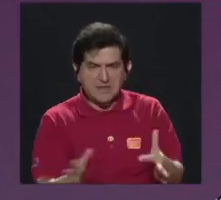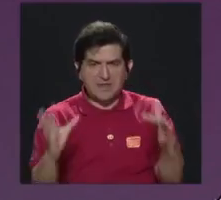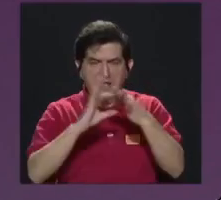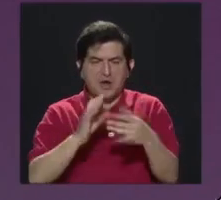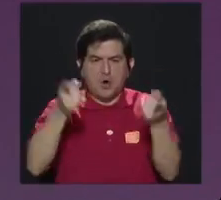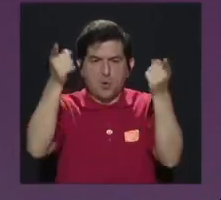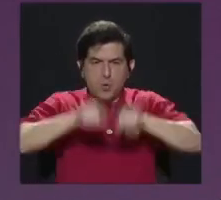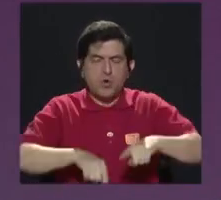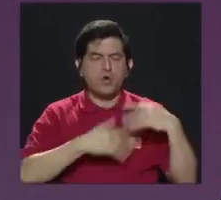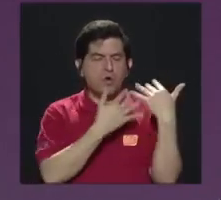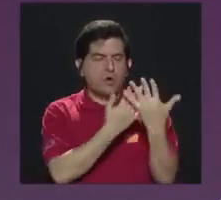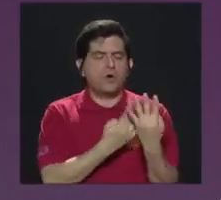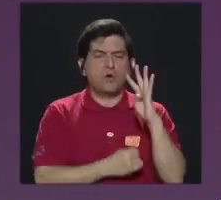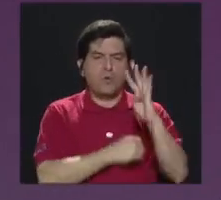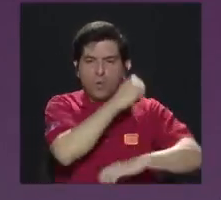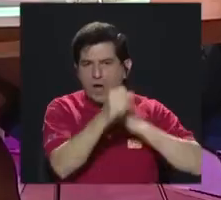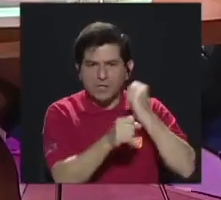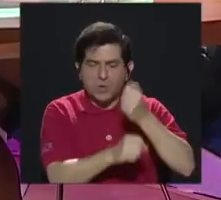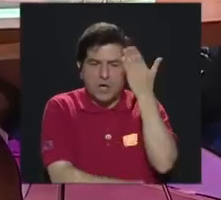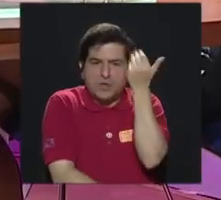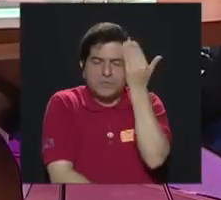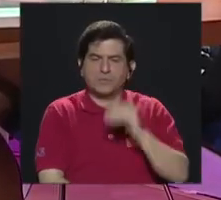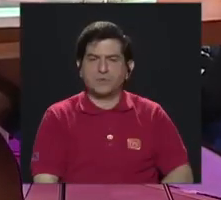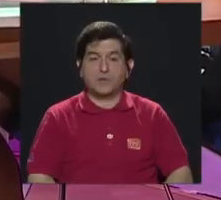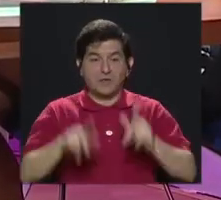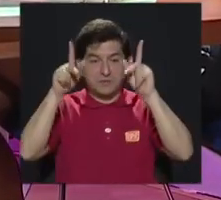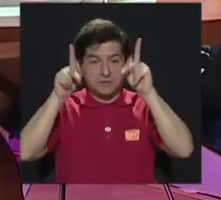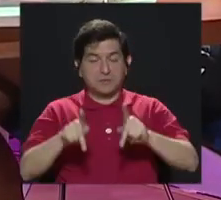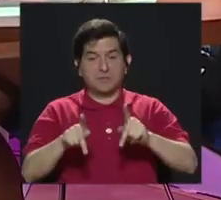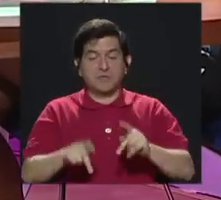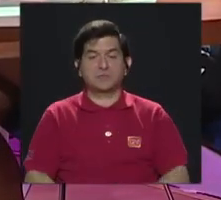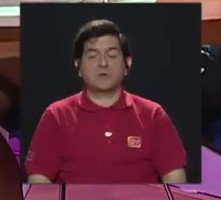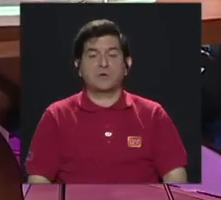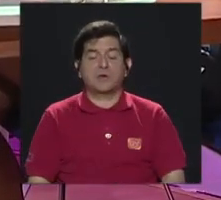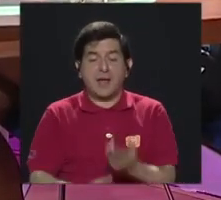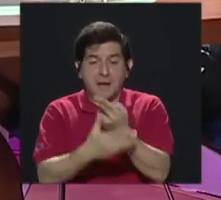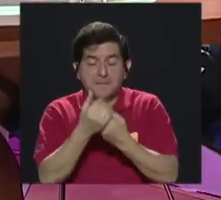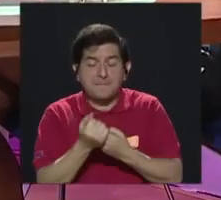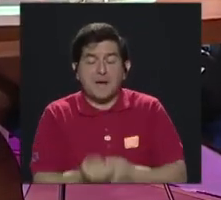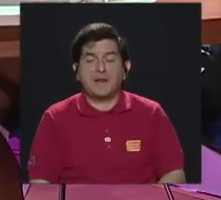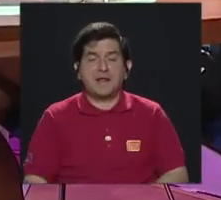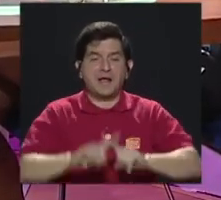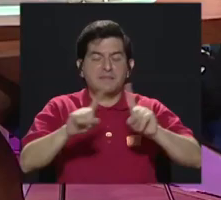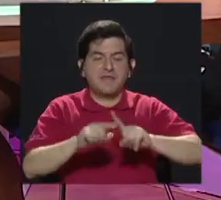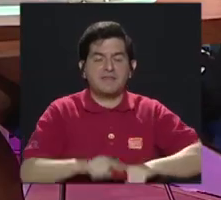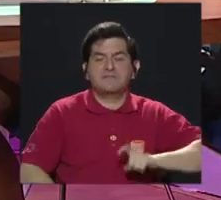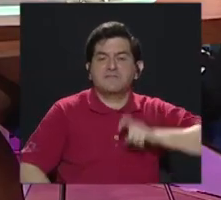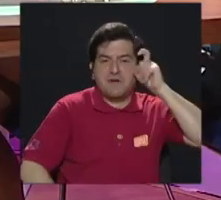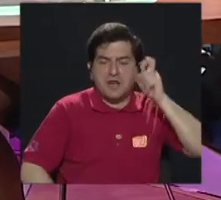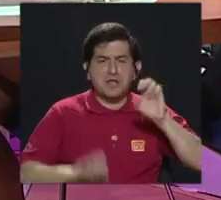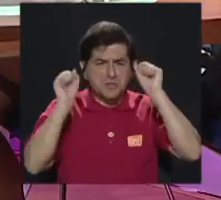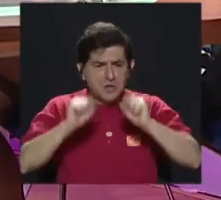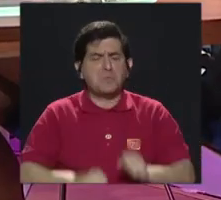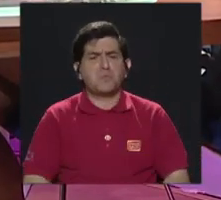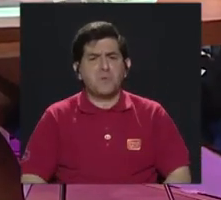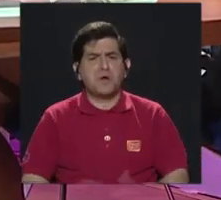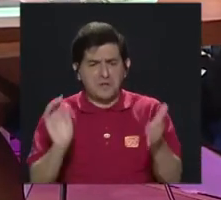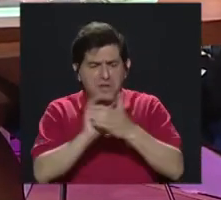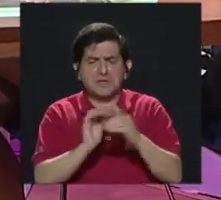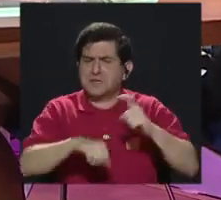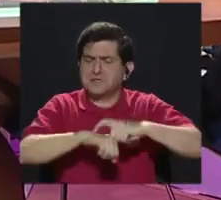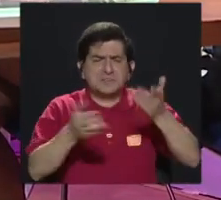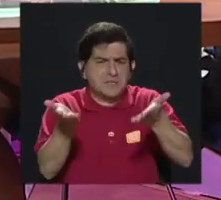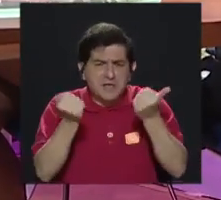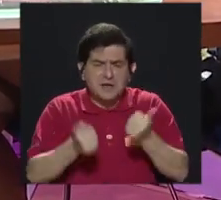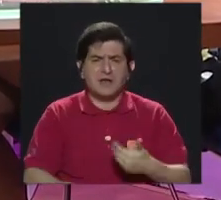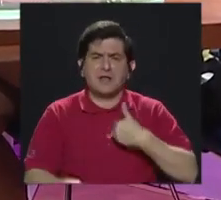hecho, tendríamos que esperar 4 años. ¿Por qué? O sea, si una pareja heterosexual puede casarse el día que se conoce y adquirir todos estos derechos a los